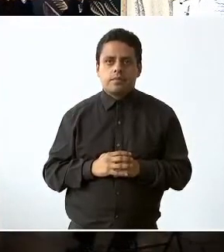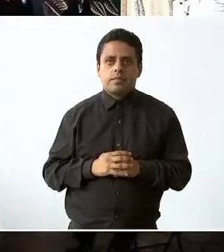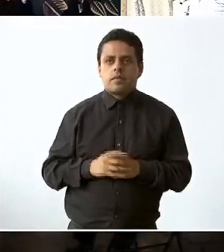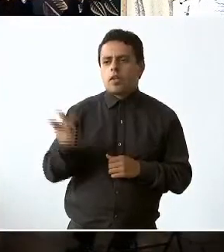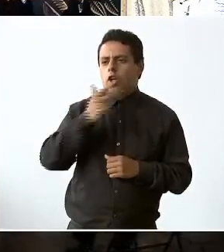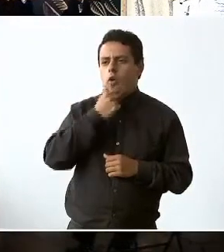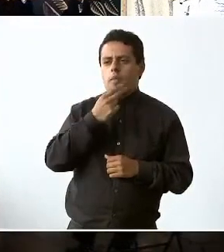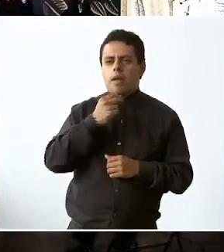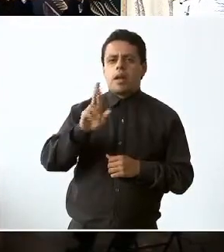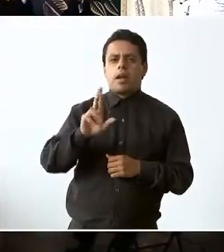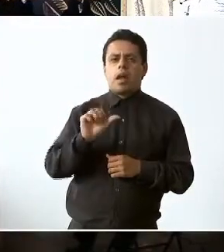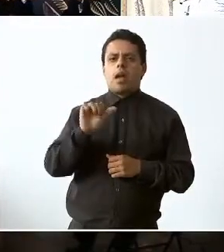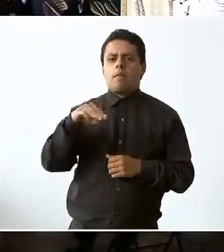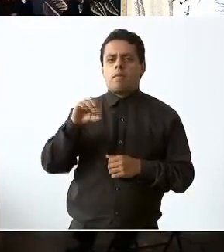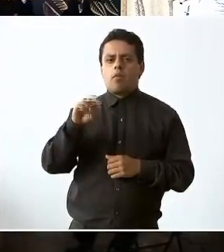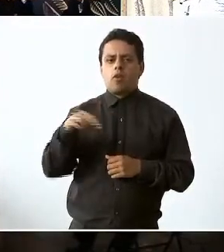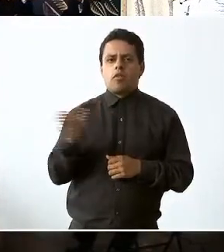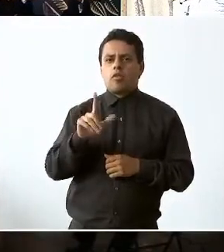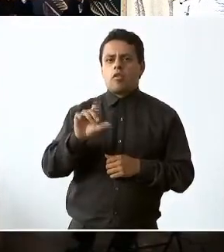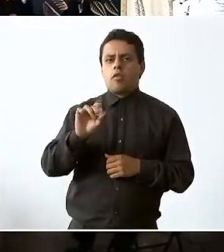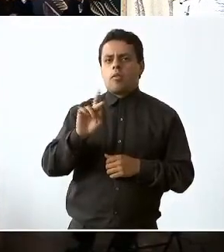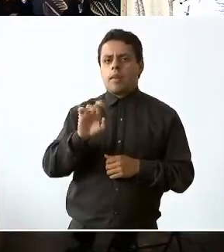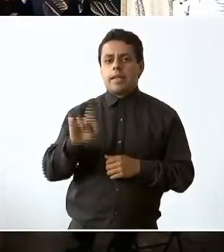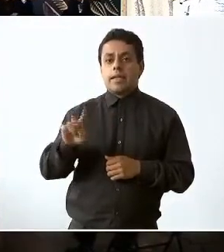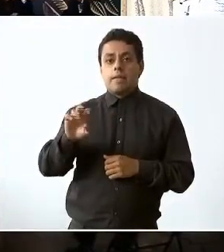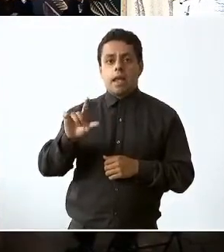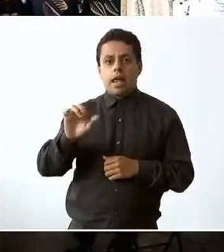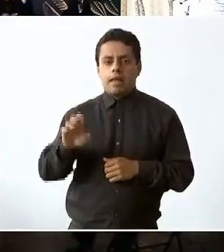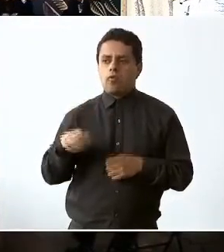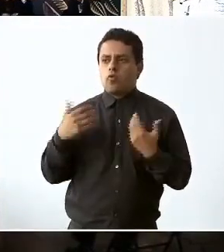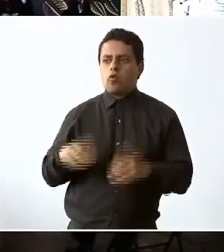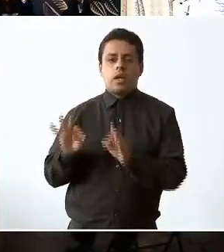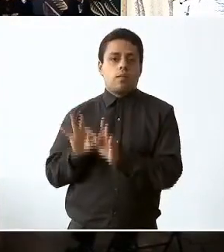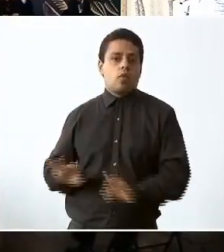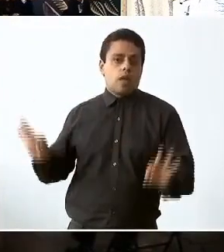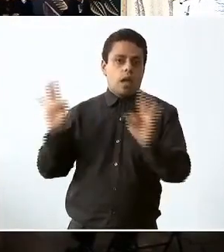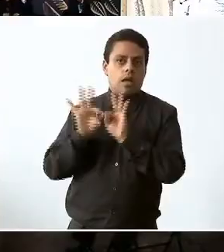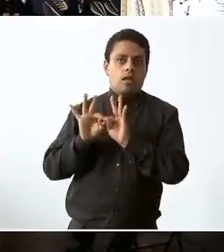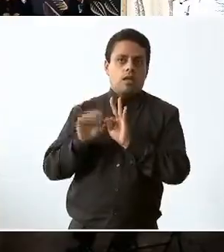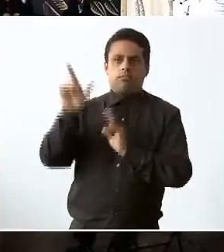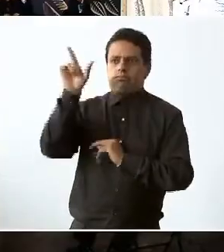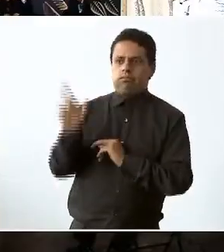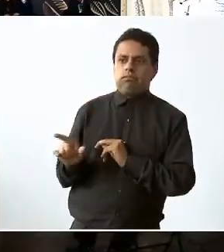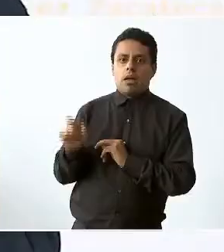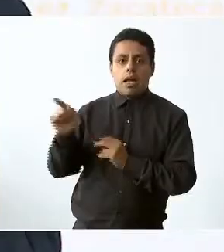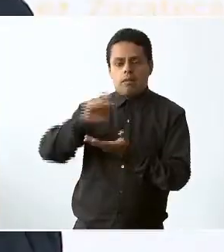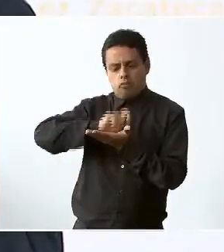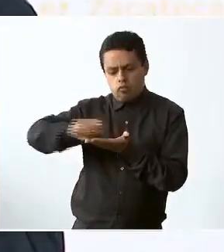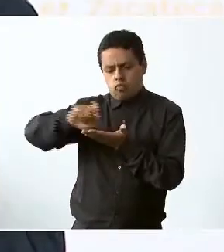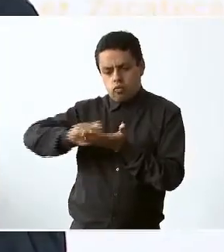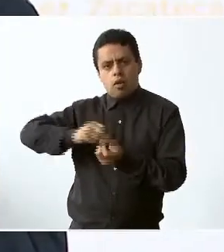Ramón López Velarde es un grande, no solo por su poesía,